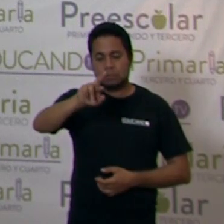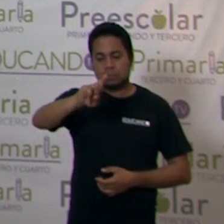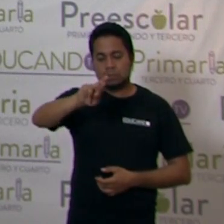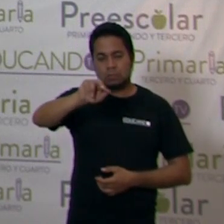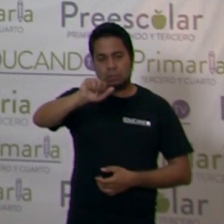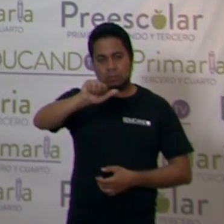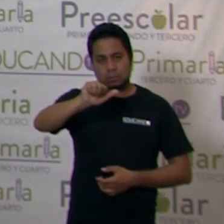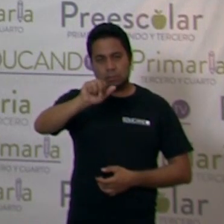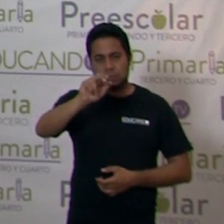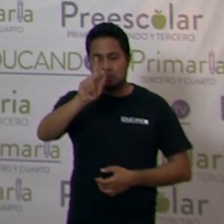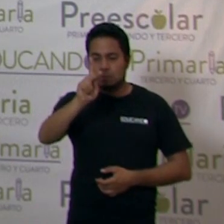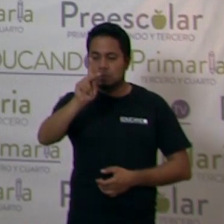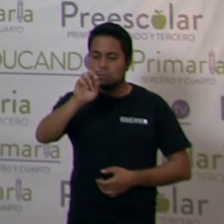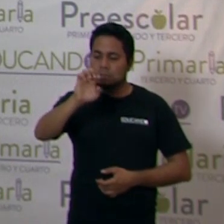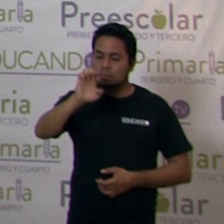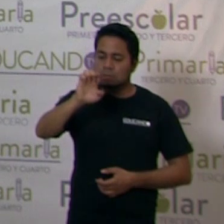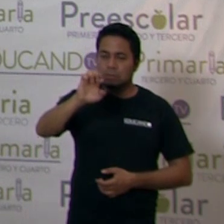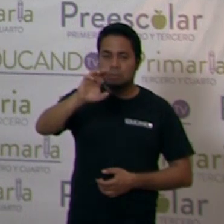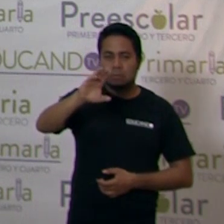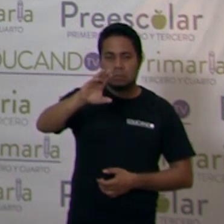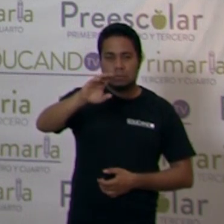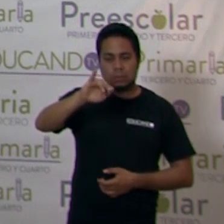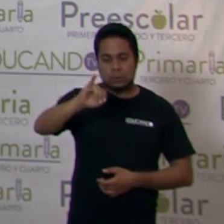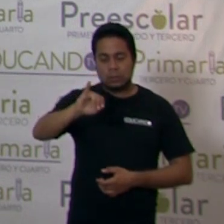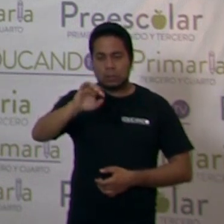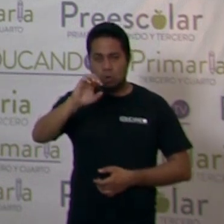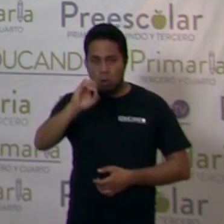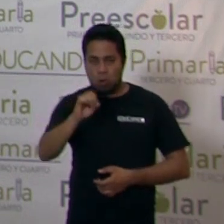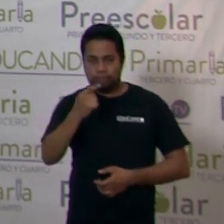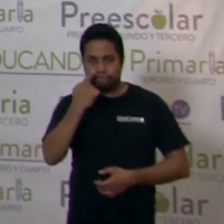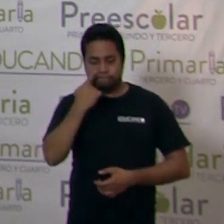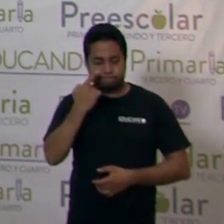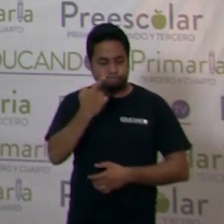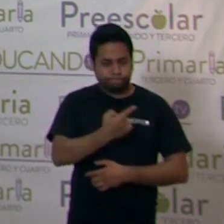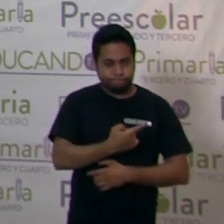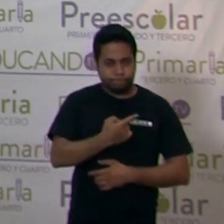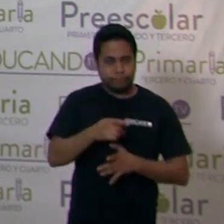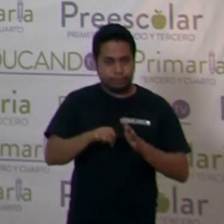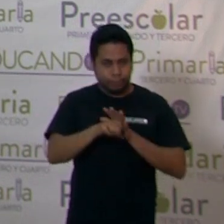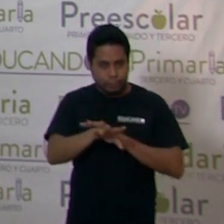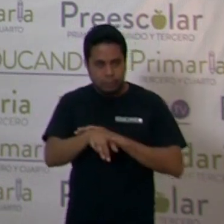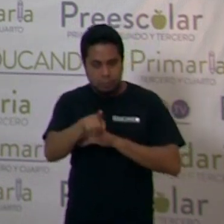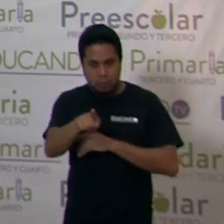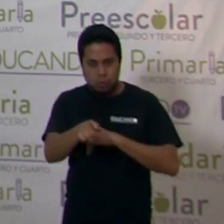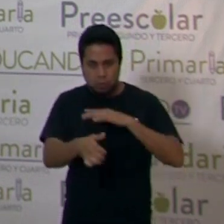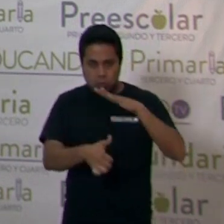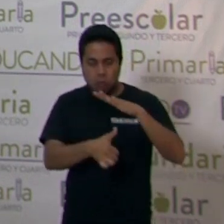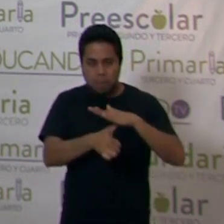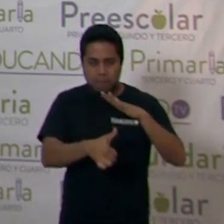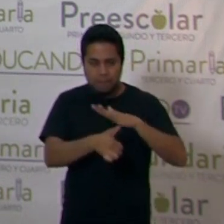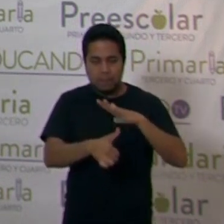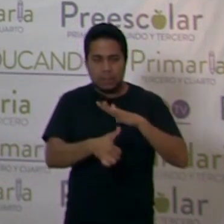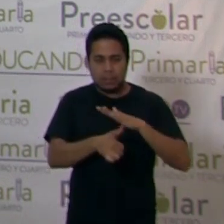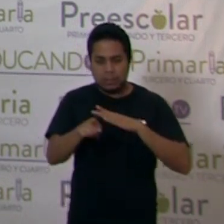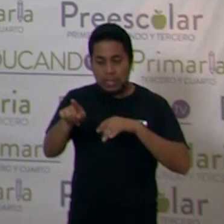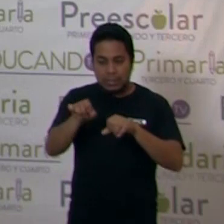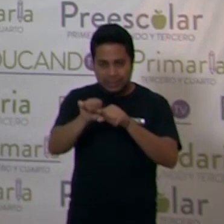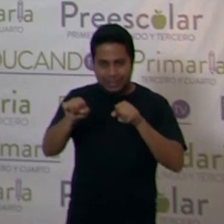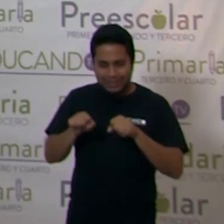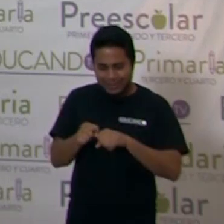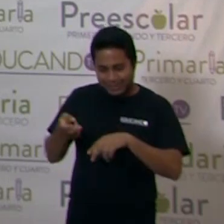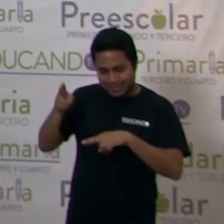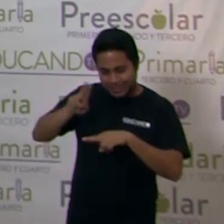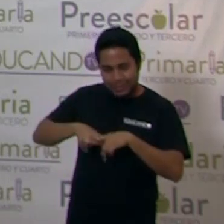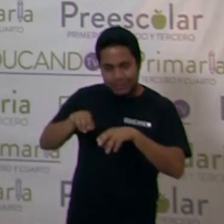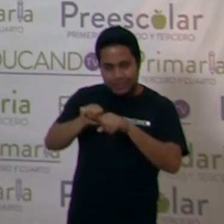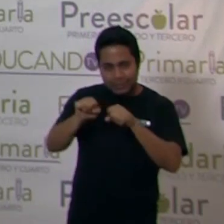tú ya la has escuchado también fíjate que tu mesa donde tú escribes allá en el salón en tu